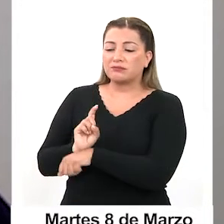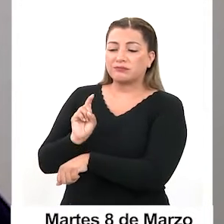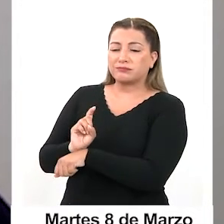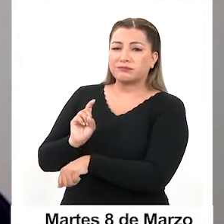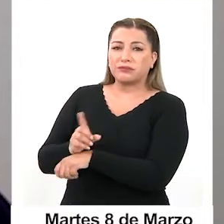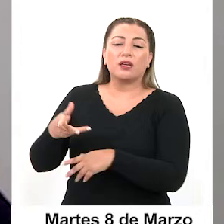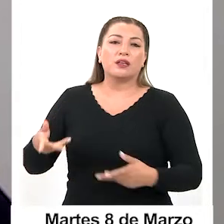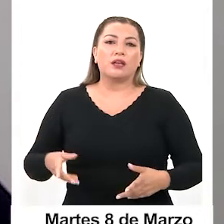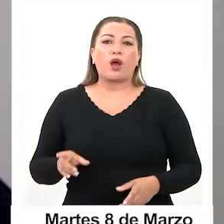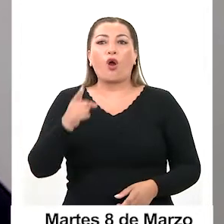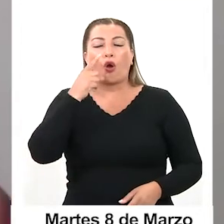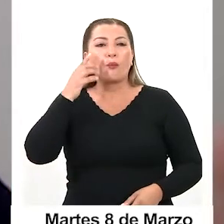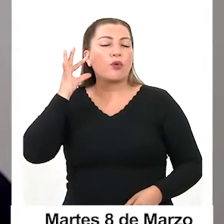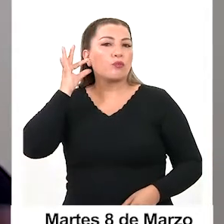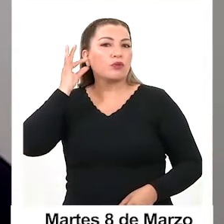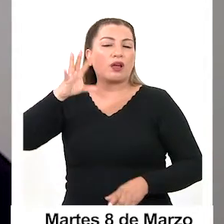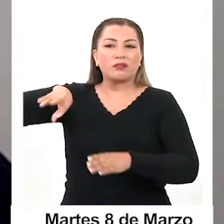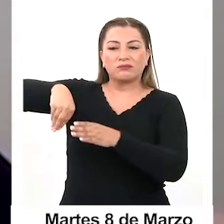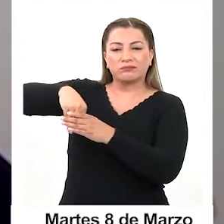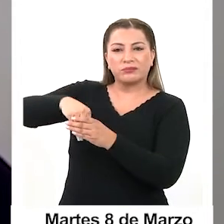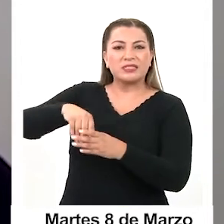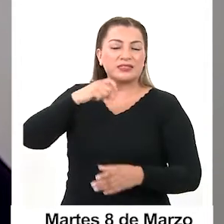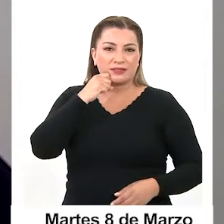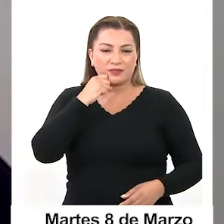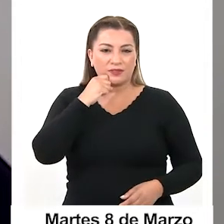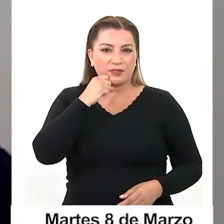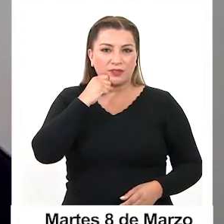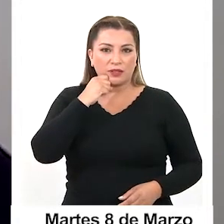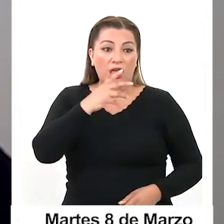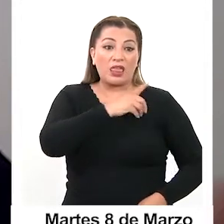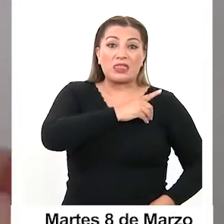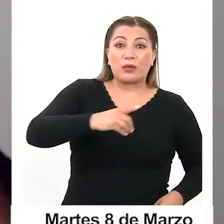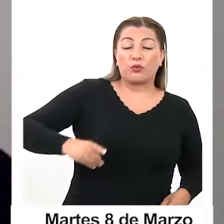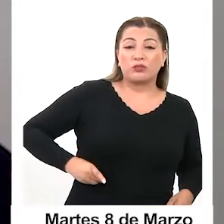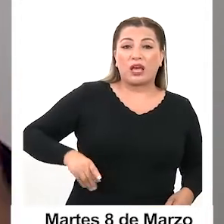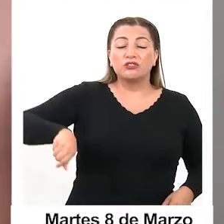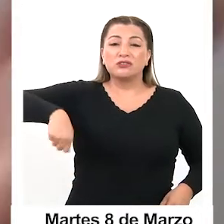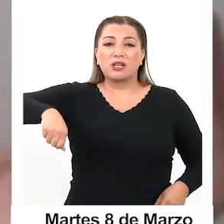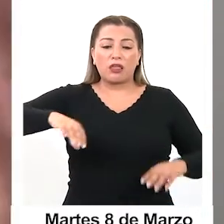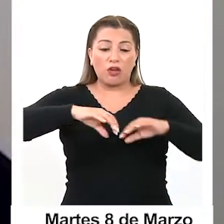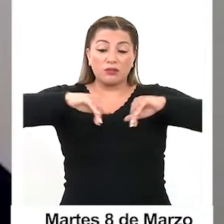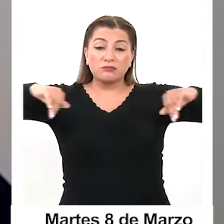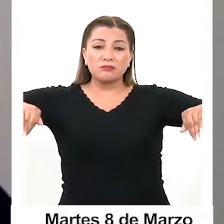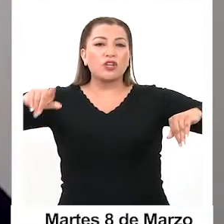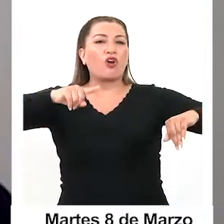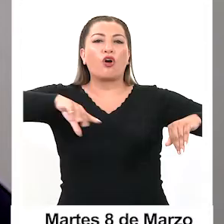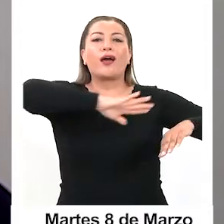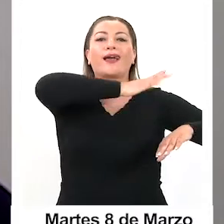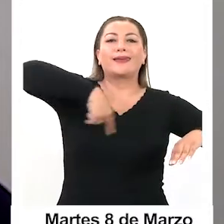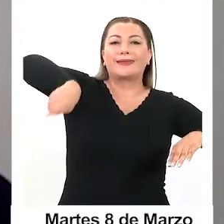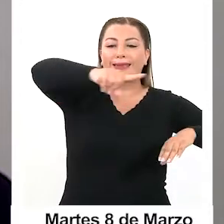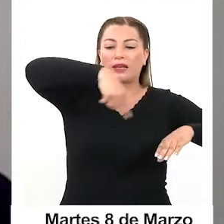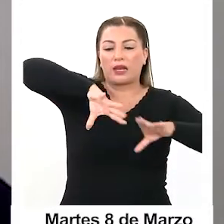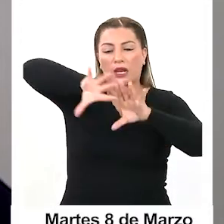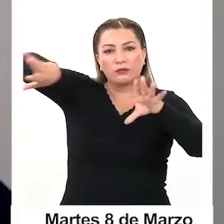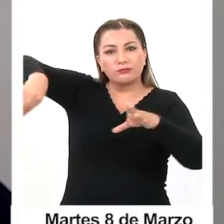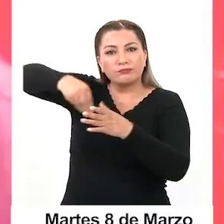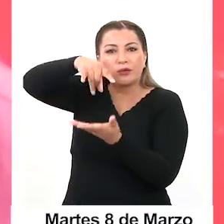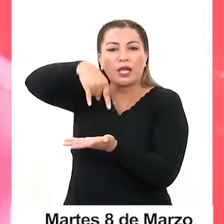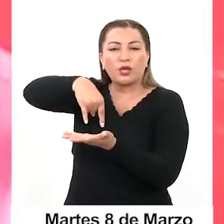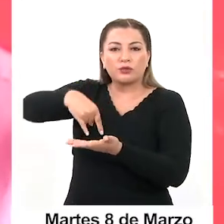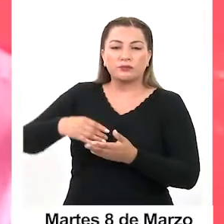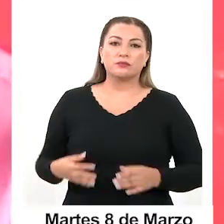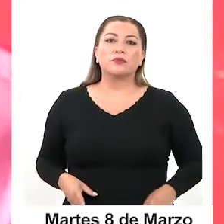ahí a los congresistas, no necesariamente separando los diputados y los senadores, sino que al Congreso como Ya. un todo, como un espacio